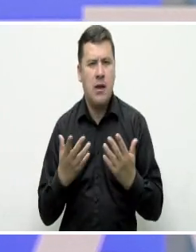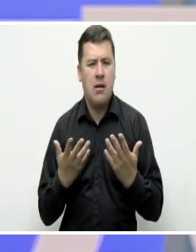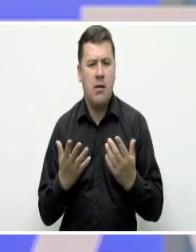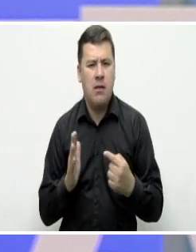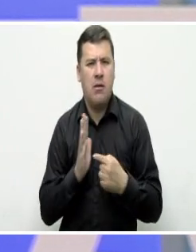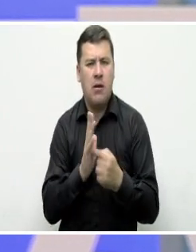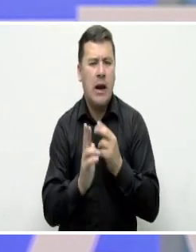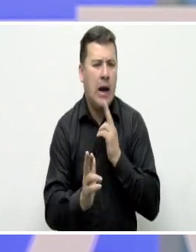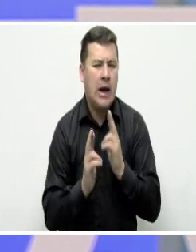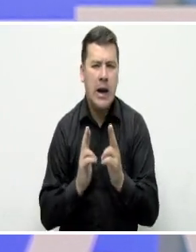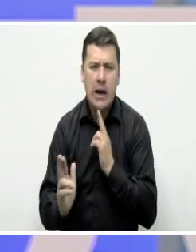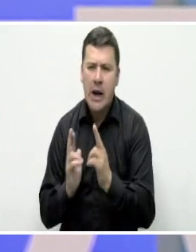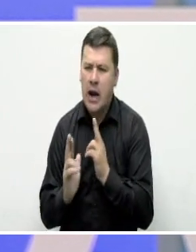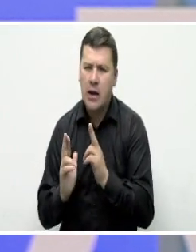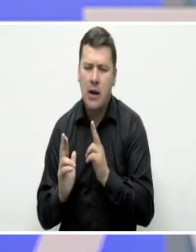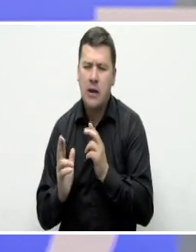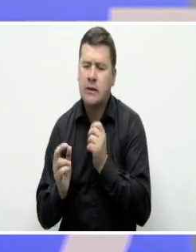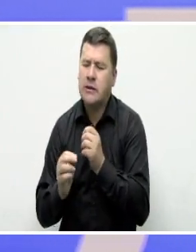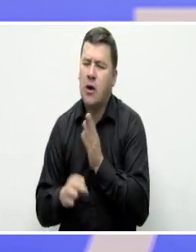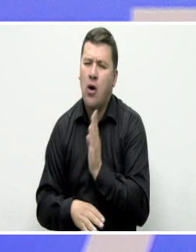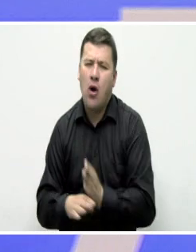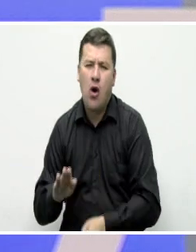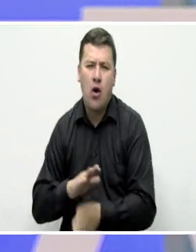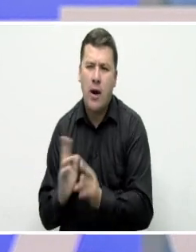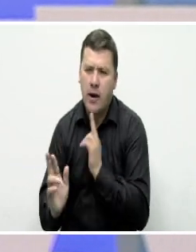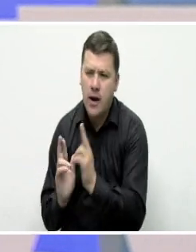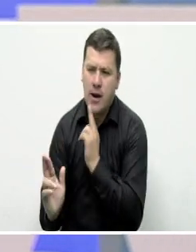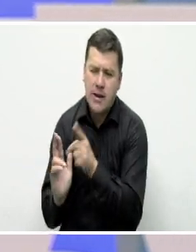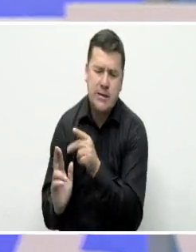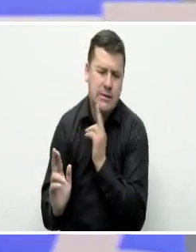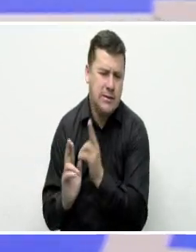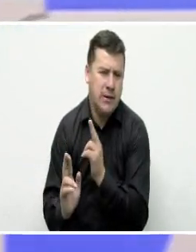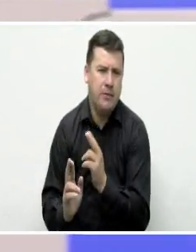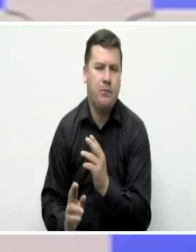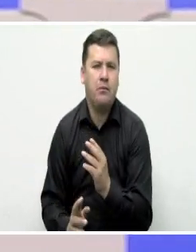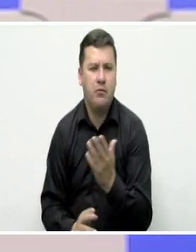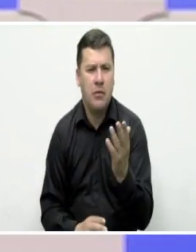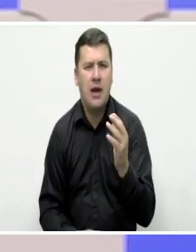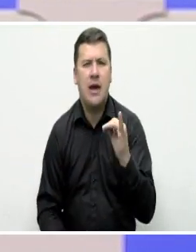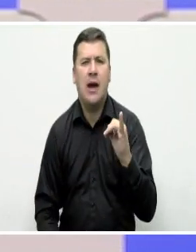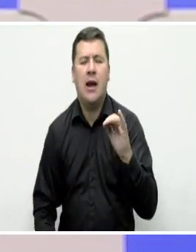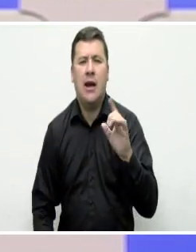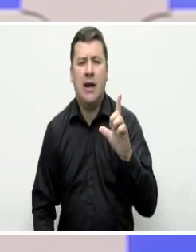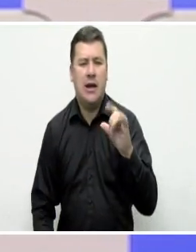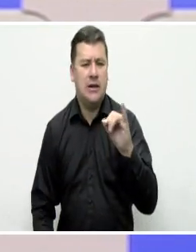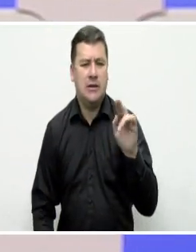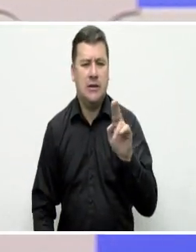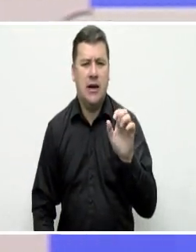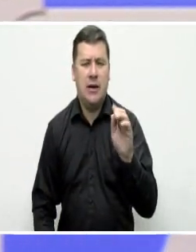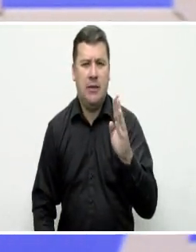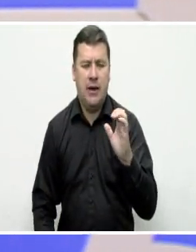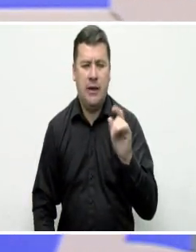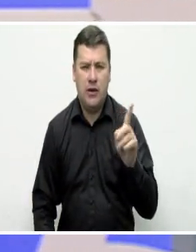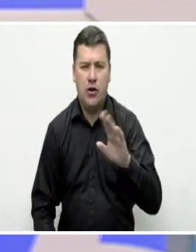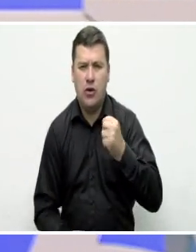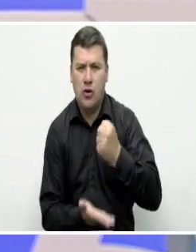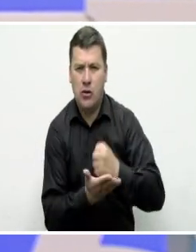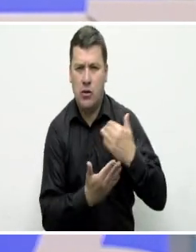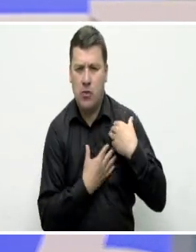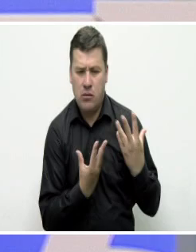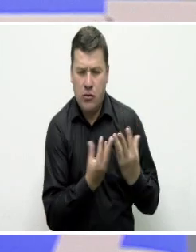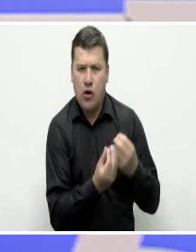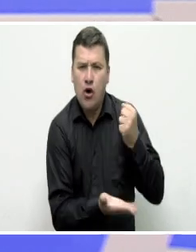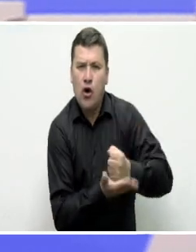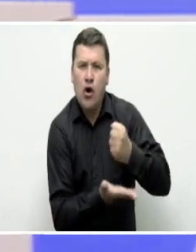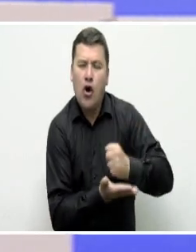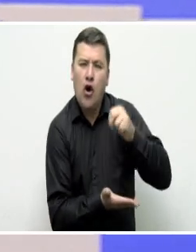tiene relación permanente. Y queremos darle la palabra a Elizabeth Rodríguez de la Unión de Notarios para que